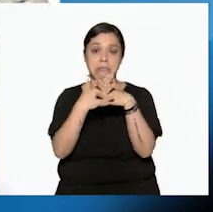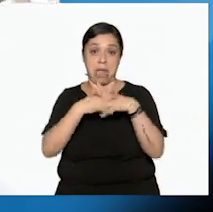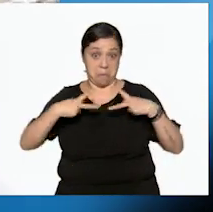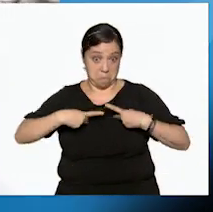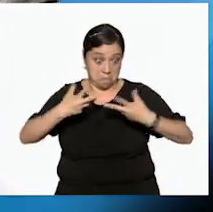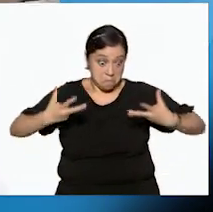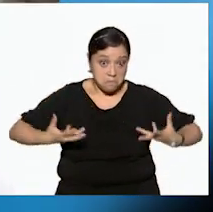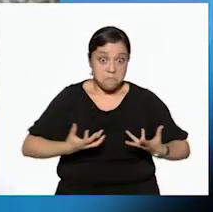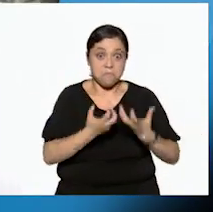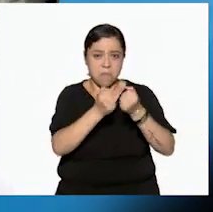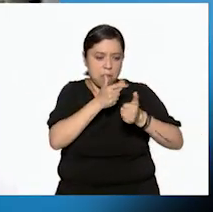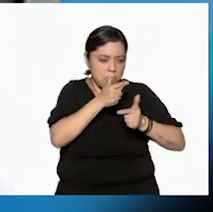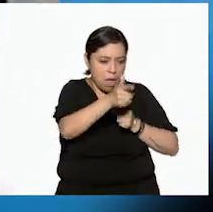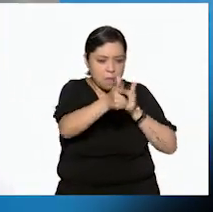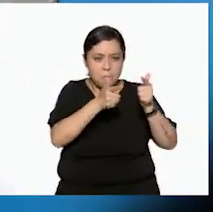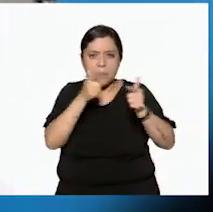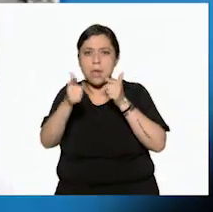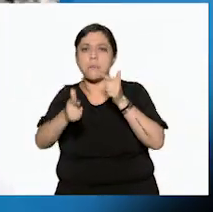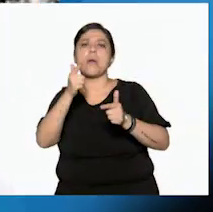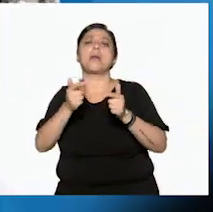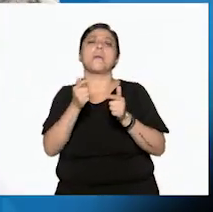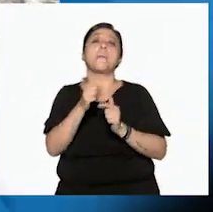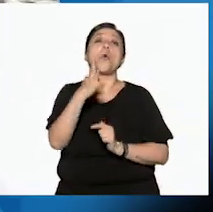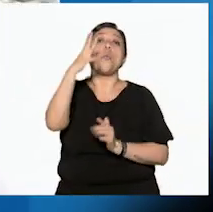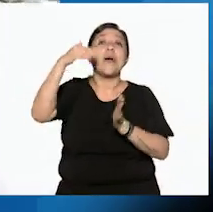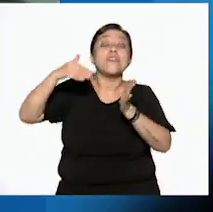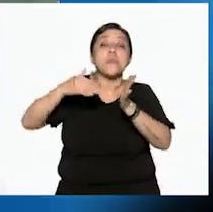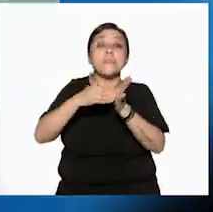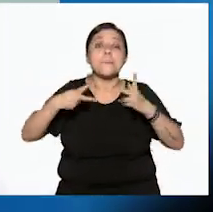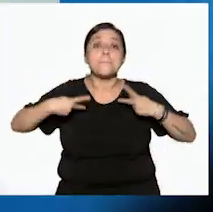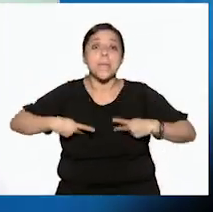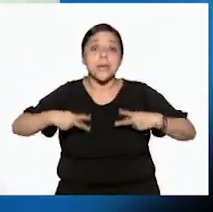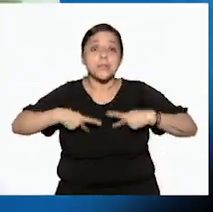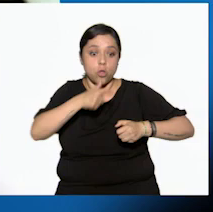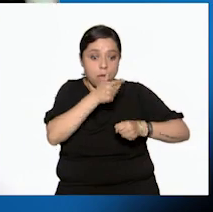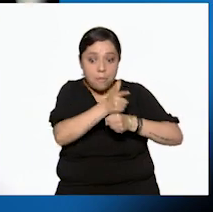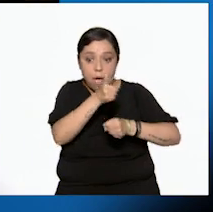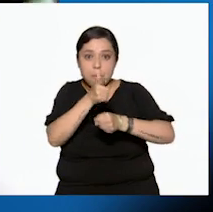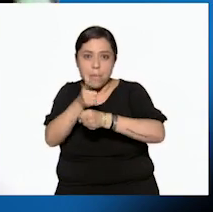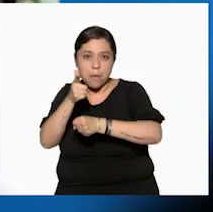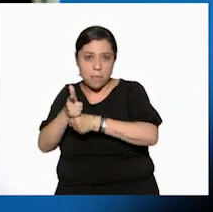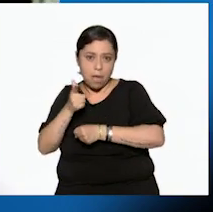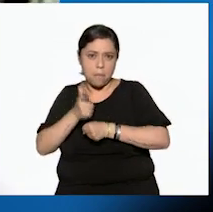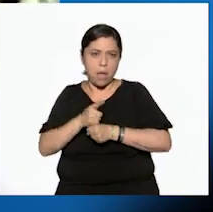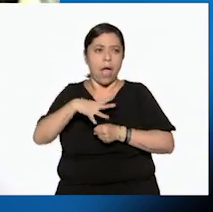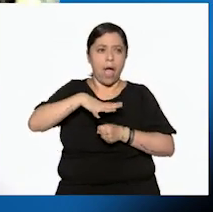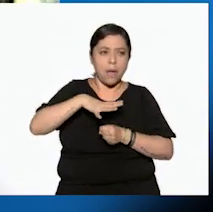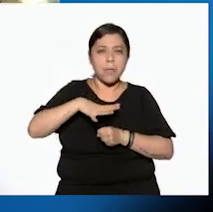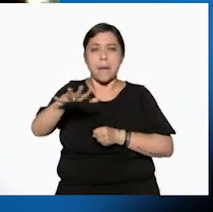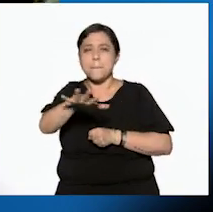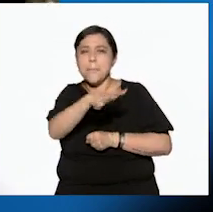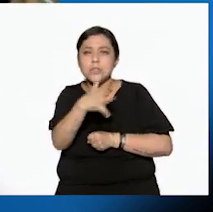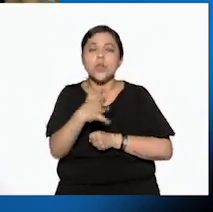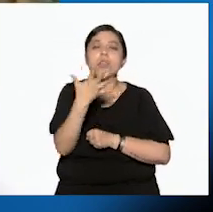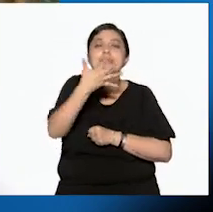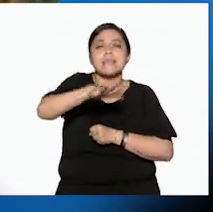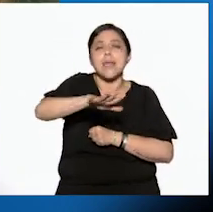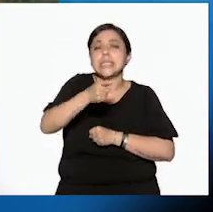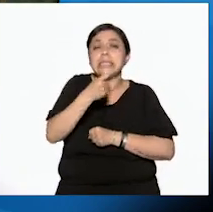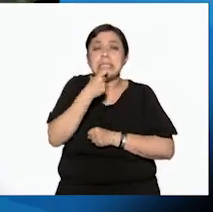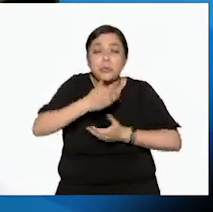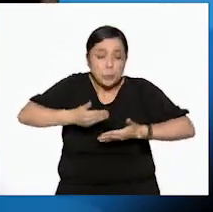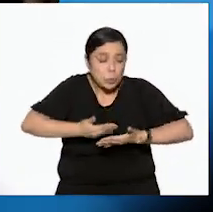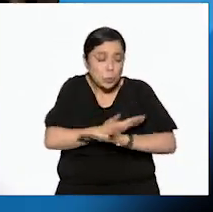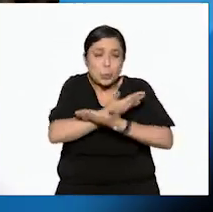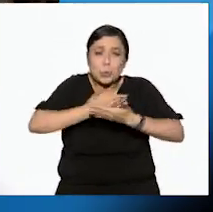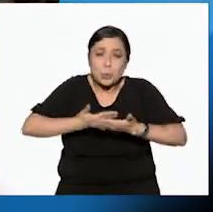rescatistas lograron encontrar con vida a más de 4,000 personas, entre los que se encontraban alrededor de 10 recién nacidos que